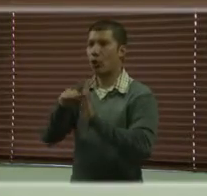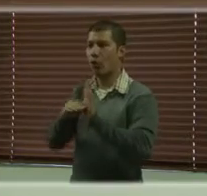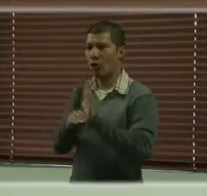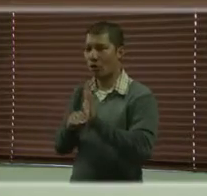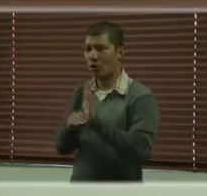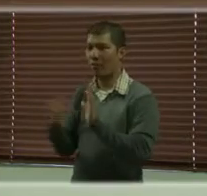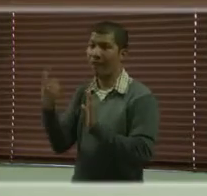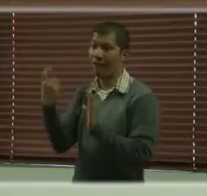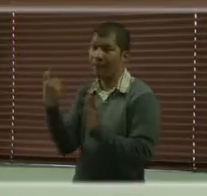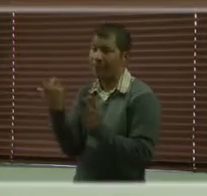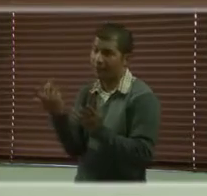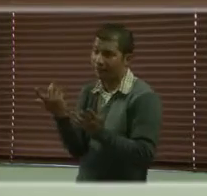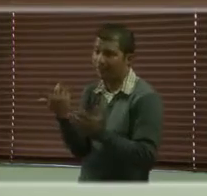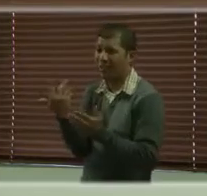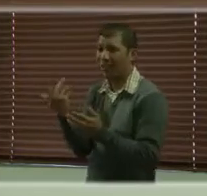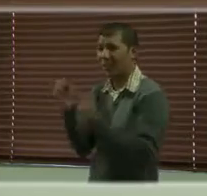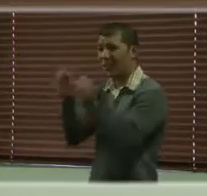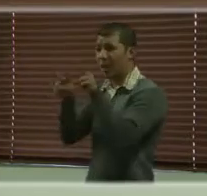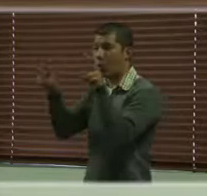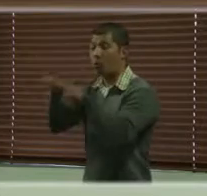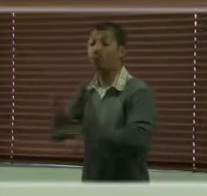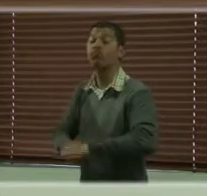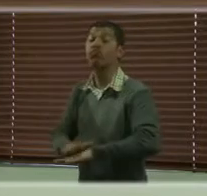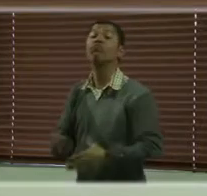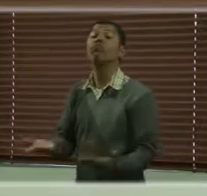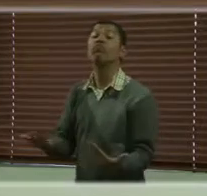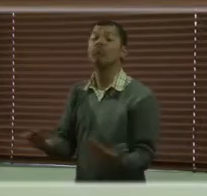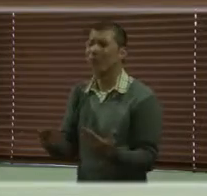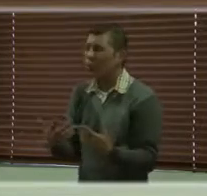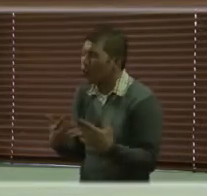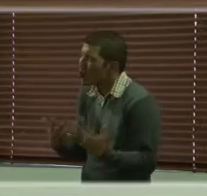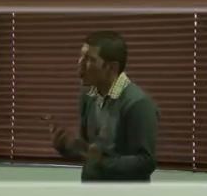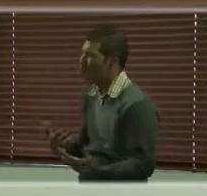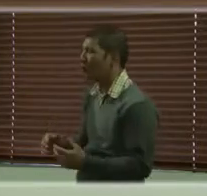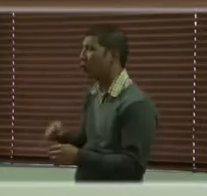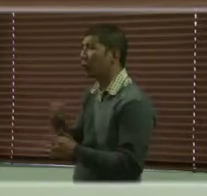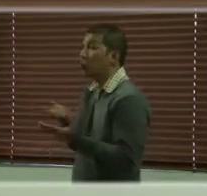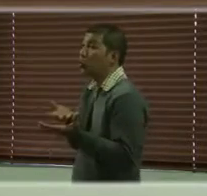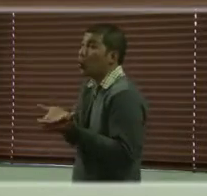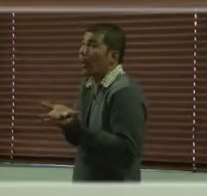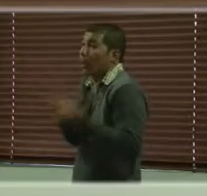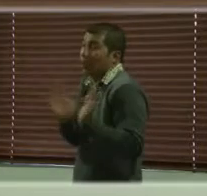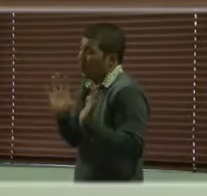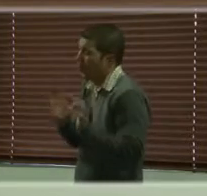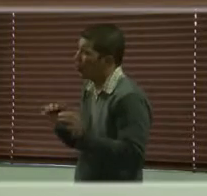yo no sé si si porque como me faltan dos funciones más del comité